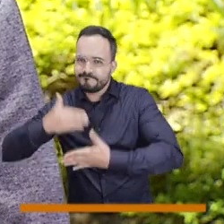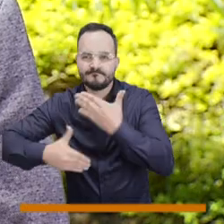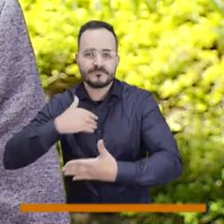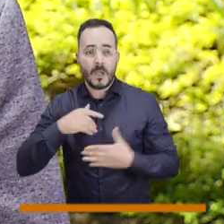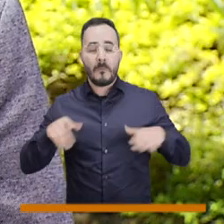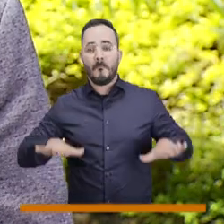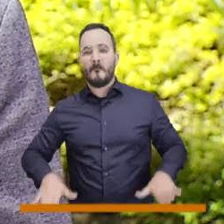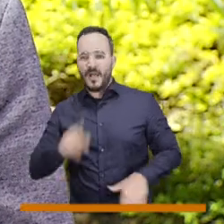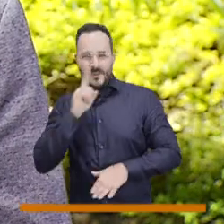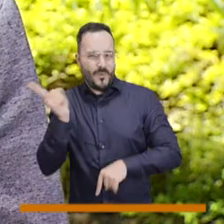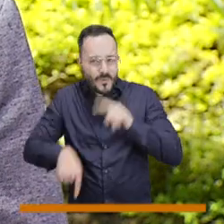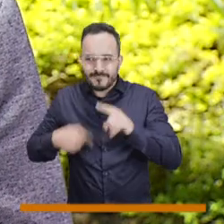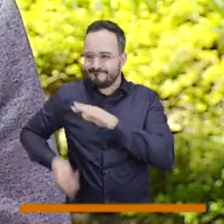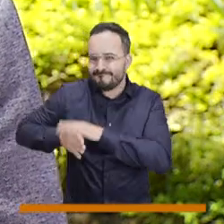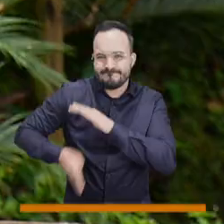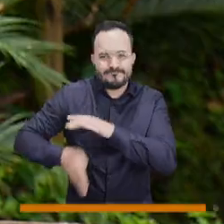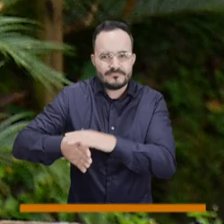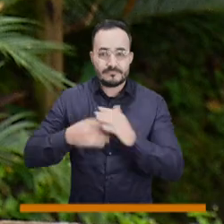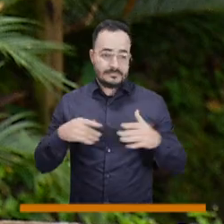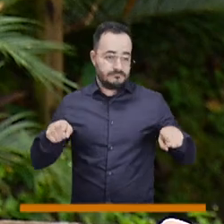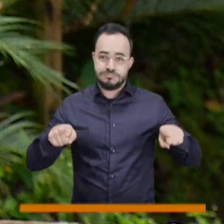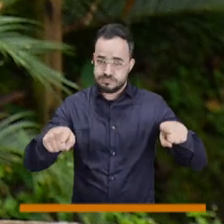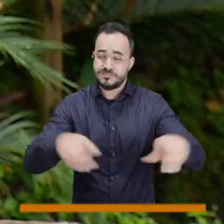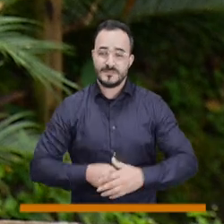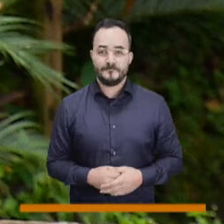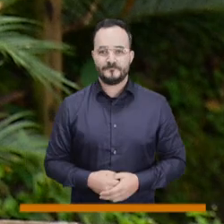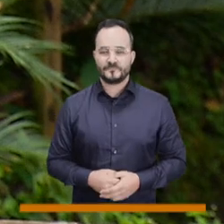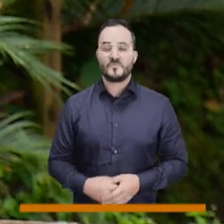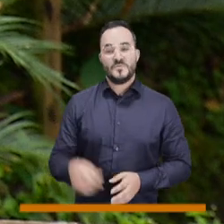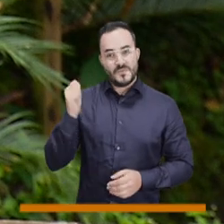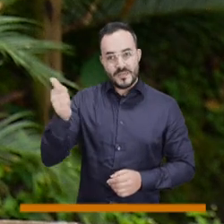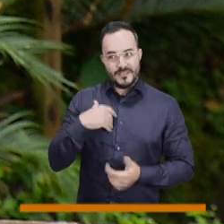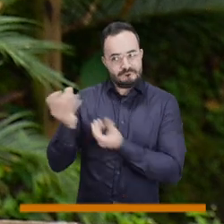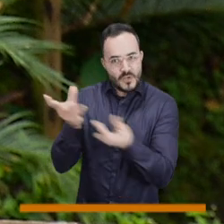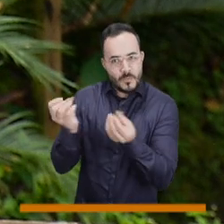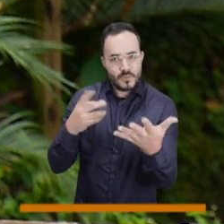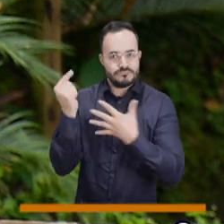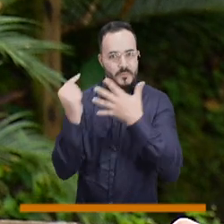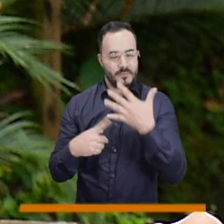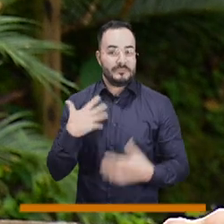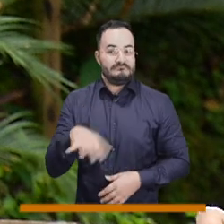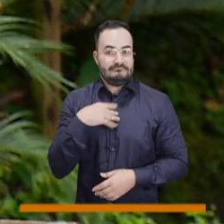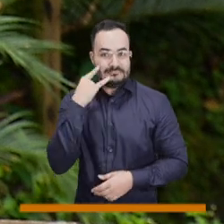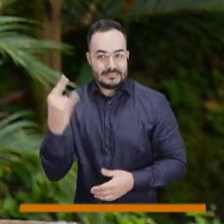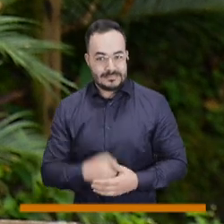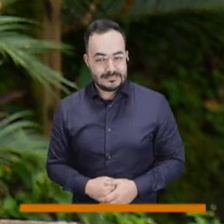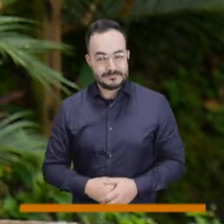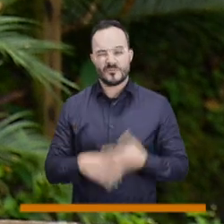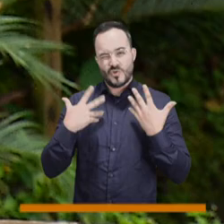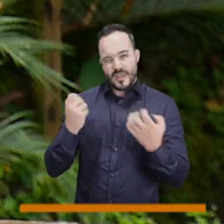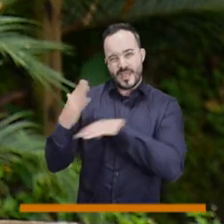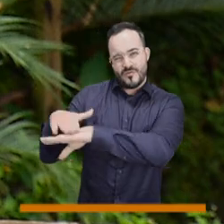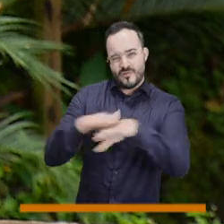justicia también tienen que ir avanzando en esa línea. Muy bien, pues bueno, empezamos ya esto con datos interesantes y los